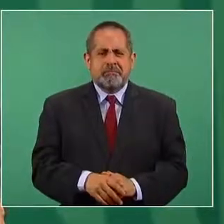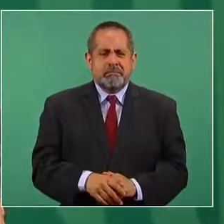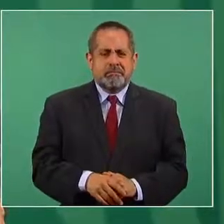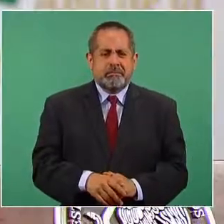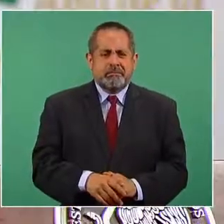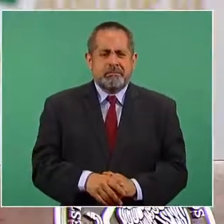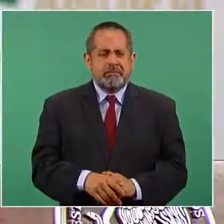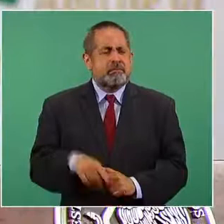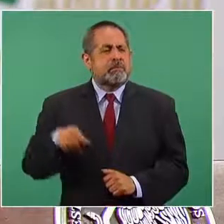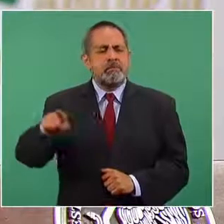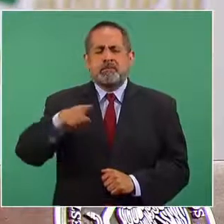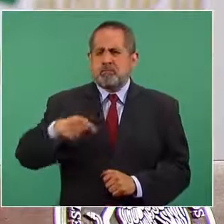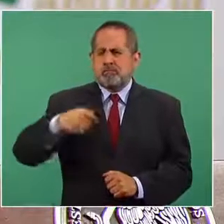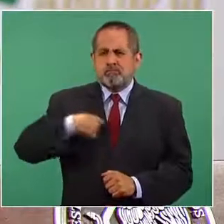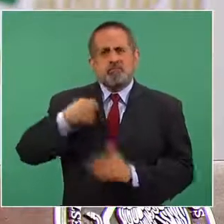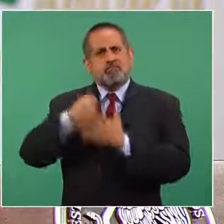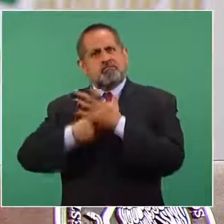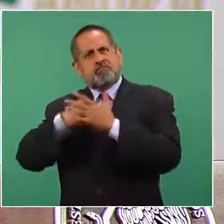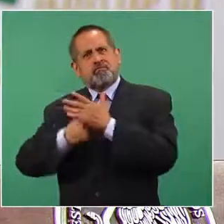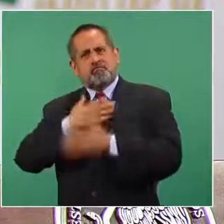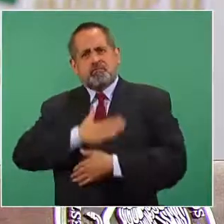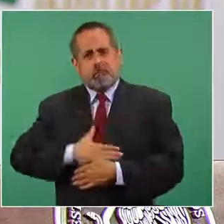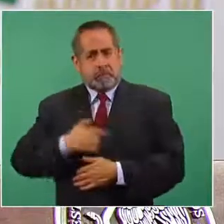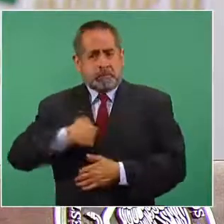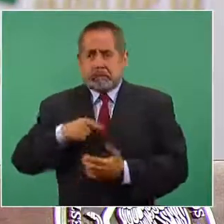El que lucha por la justicia no tiene nada que temer.